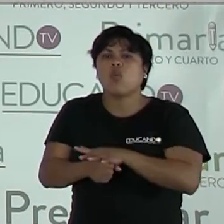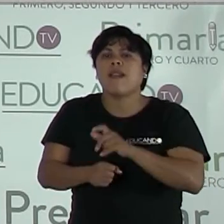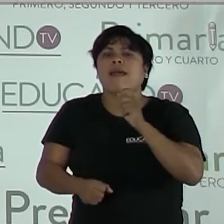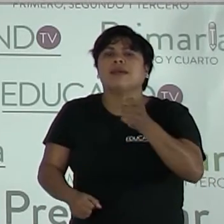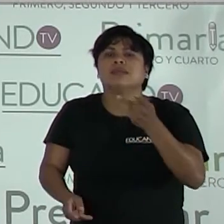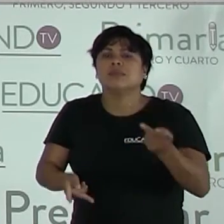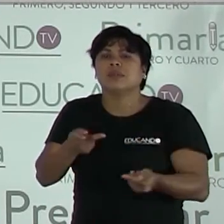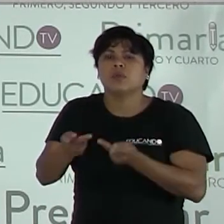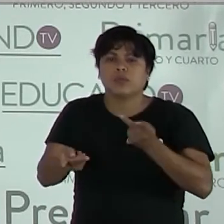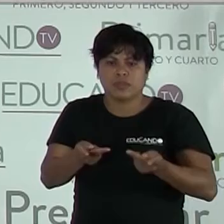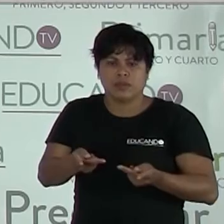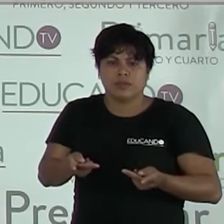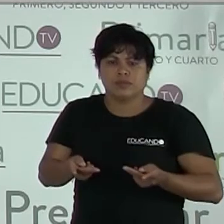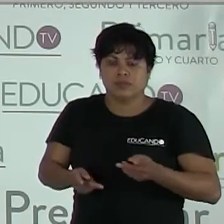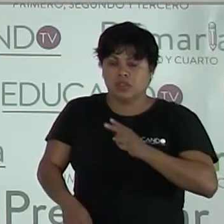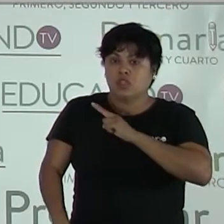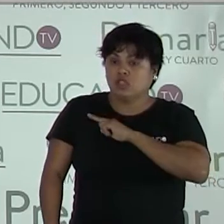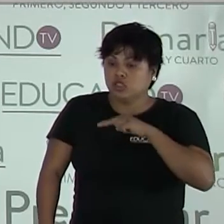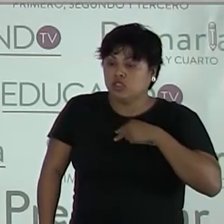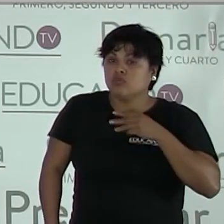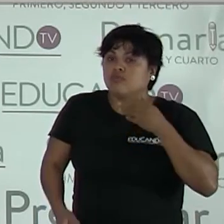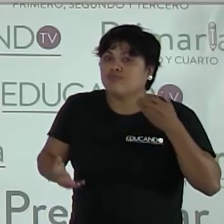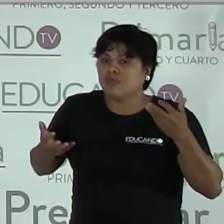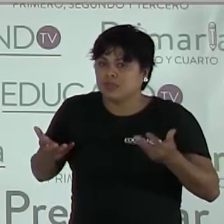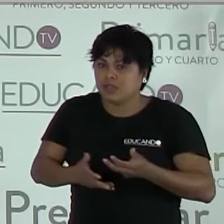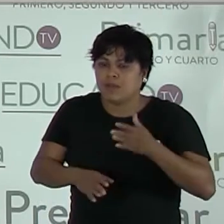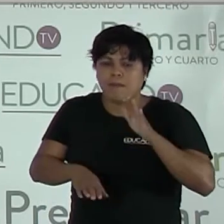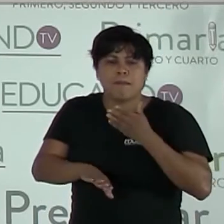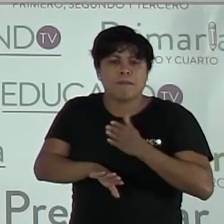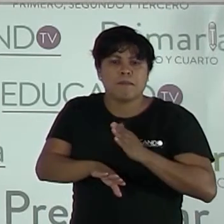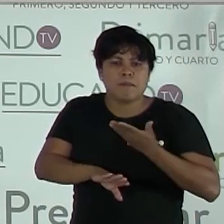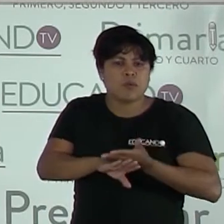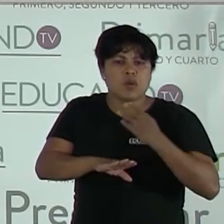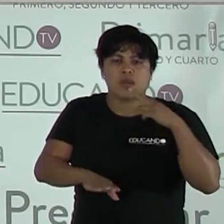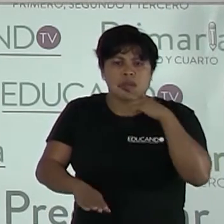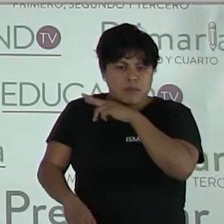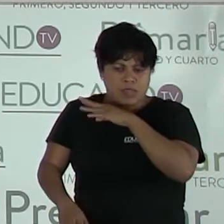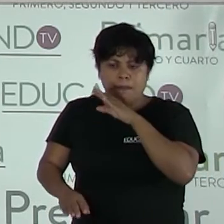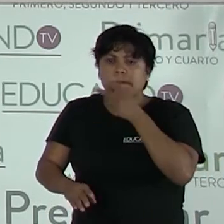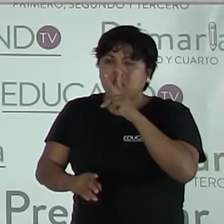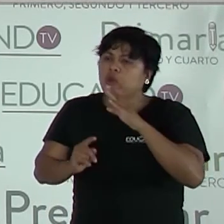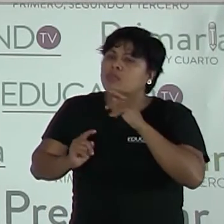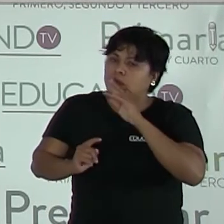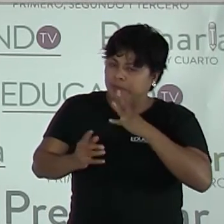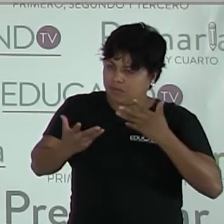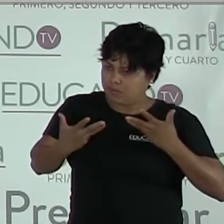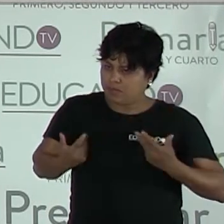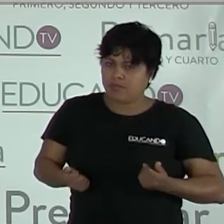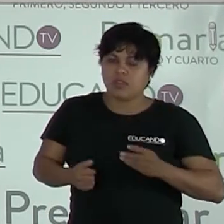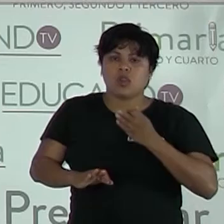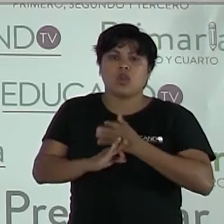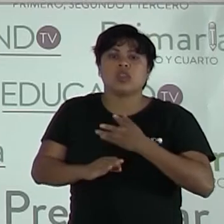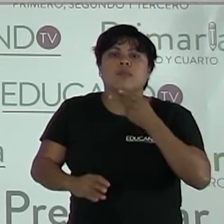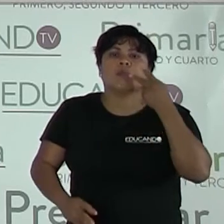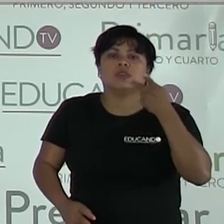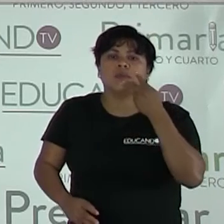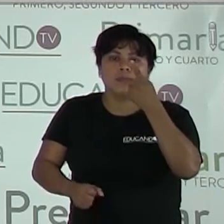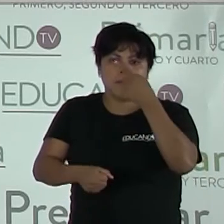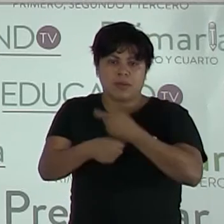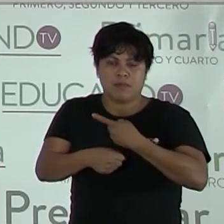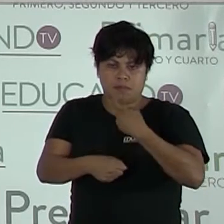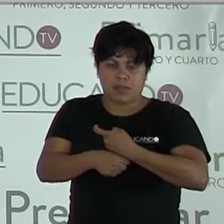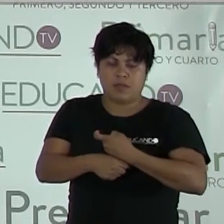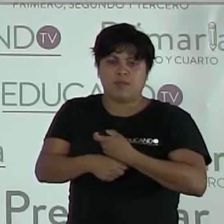esos tipos de preguntas. Vamos a hacerlas de manera muy rápida, pero de manera muy concreta. Vamos a hablar